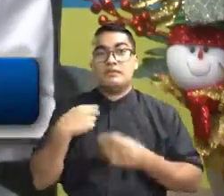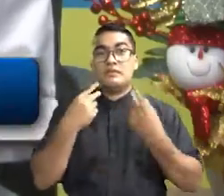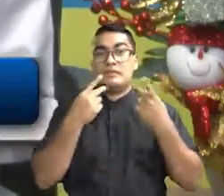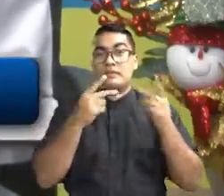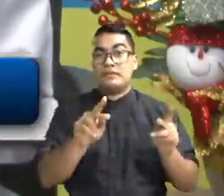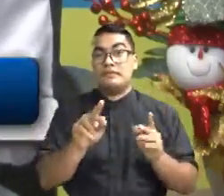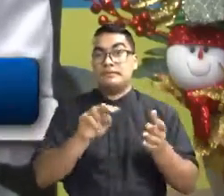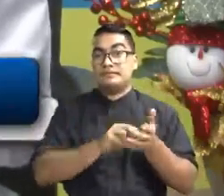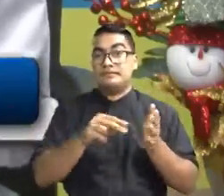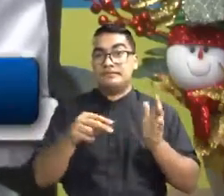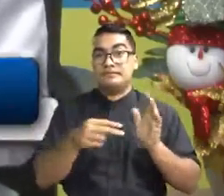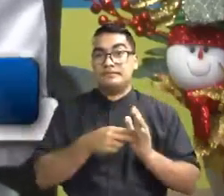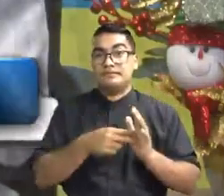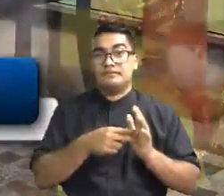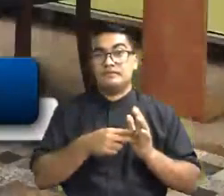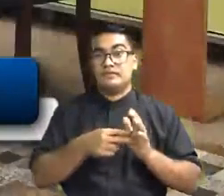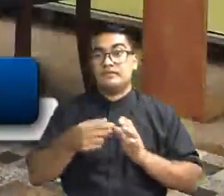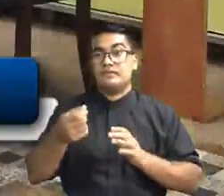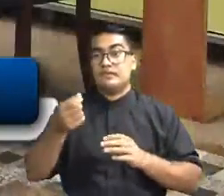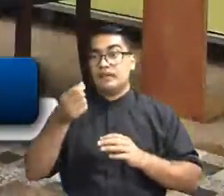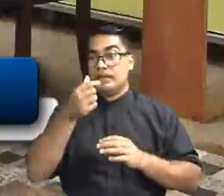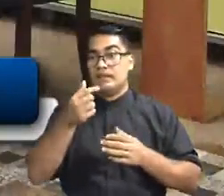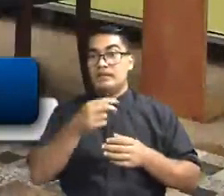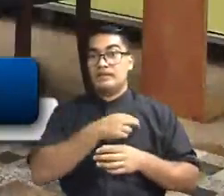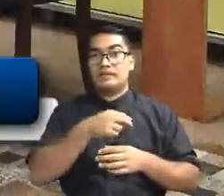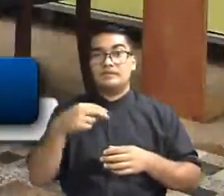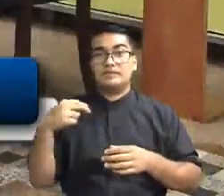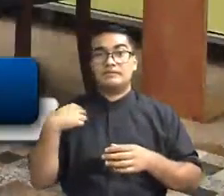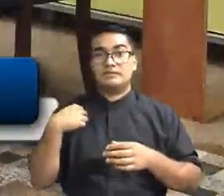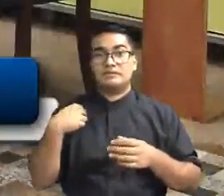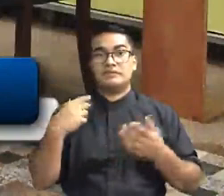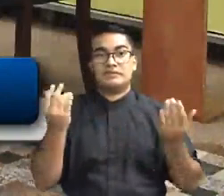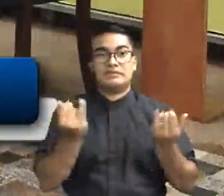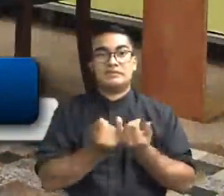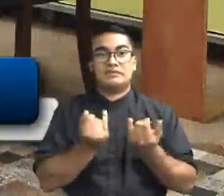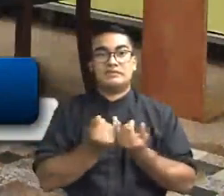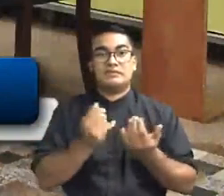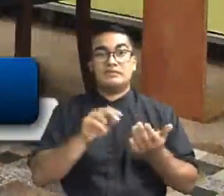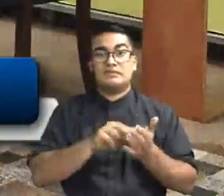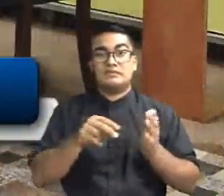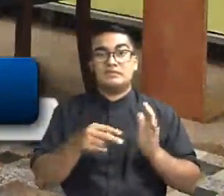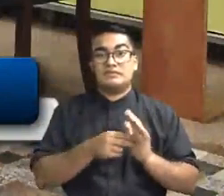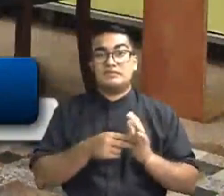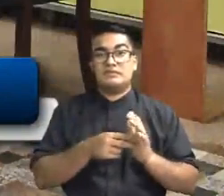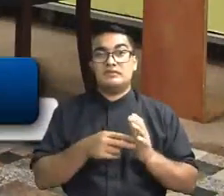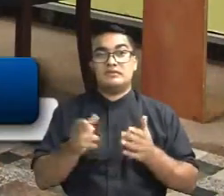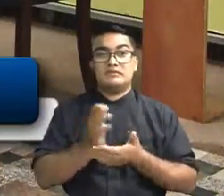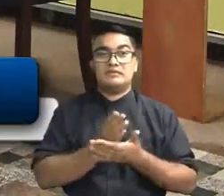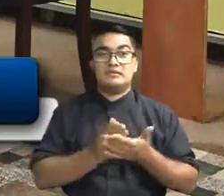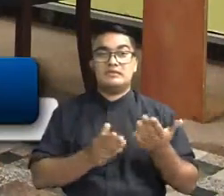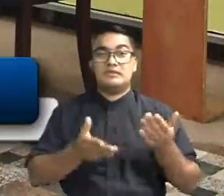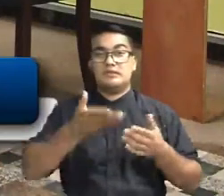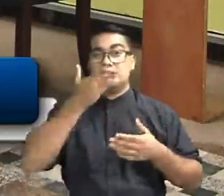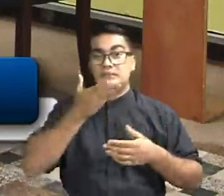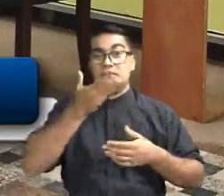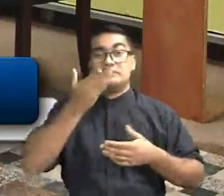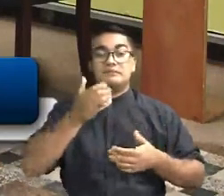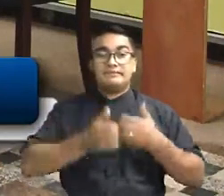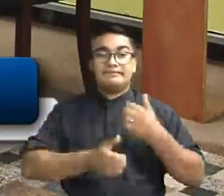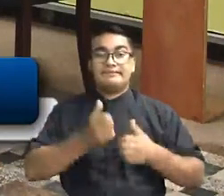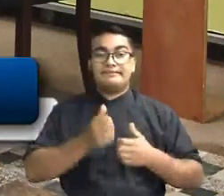no es el tratamiento definitivo y no es lo que lo va a, no va a salir realmente de esa insuficiencia respiratoria. Él va a requerir de